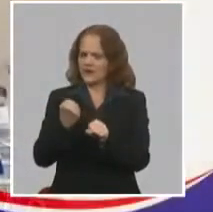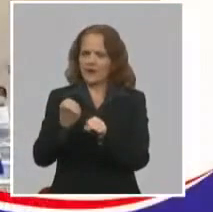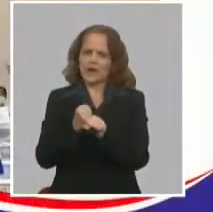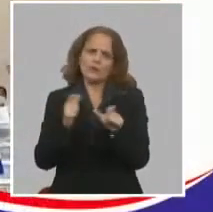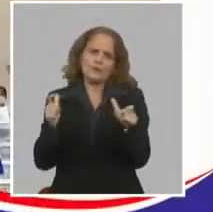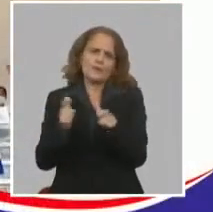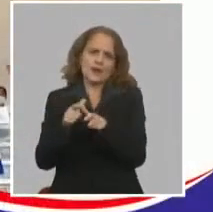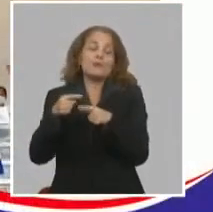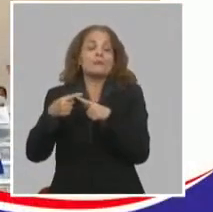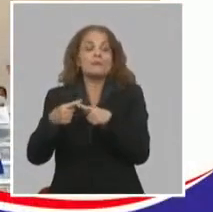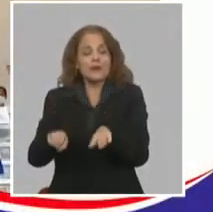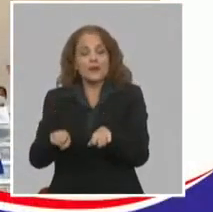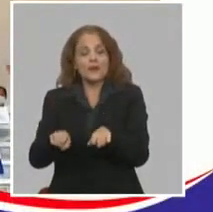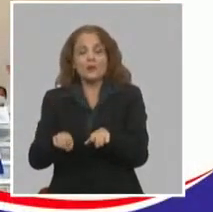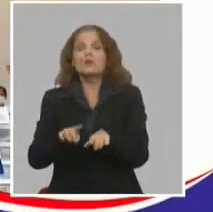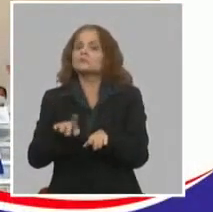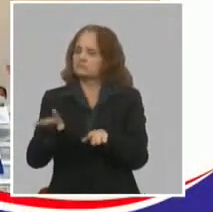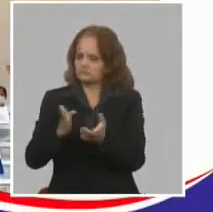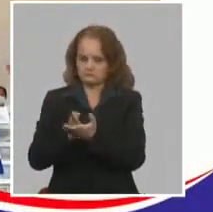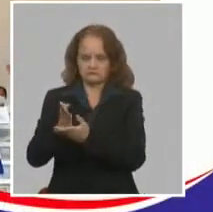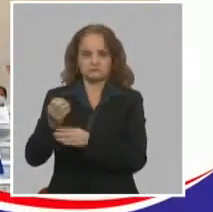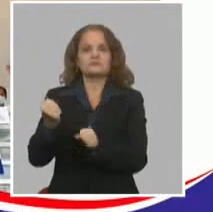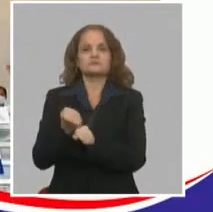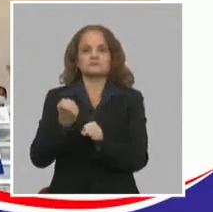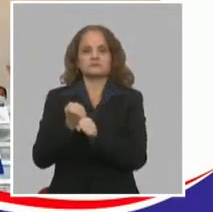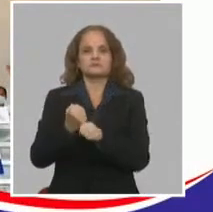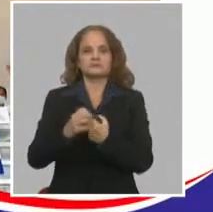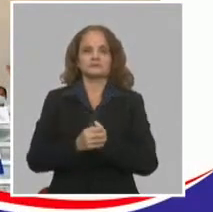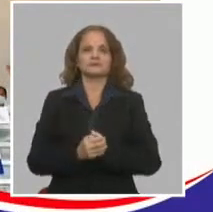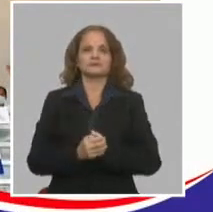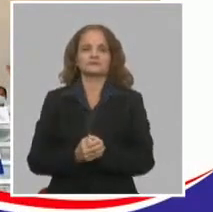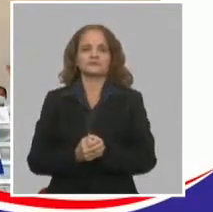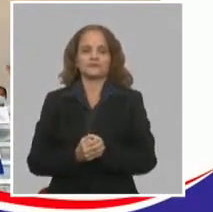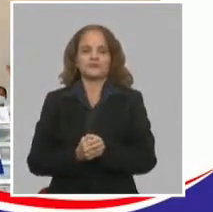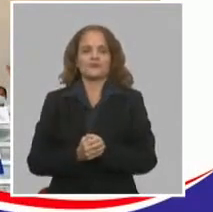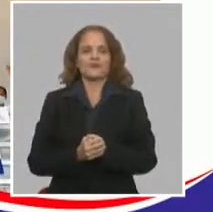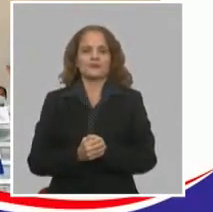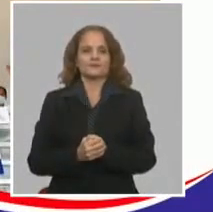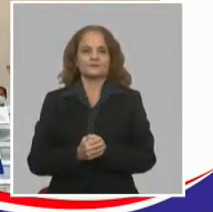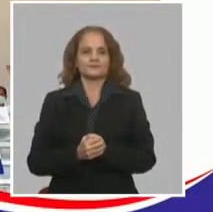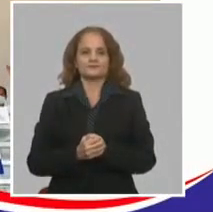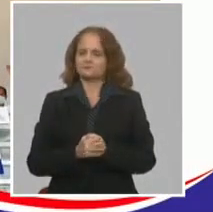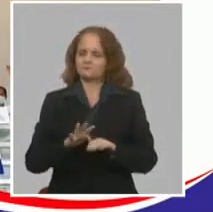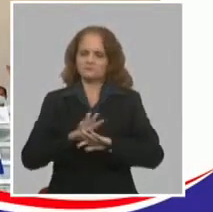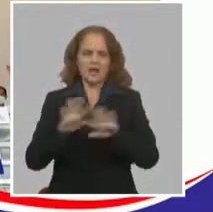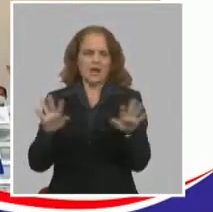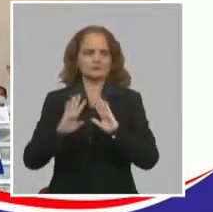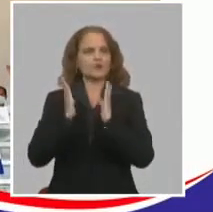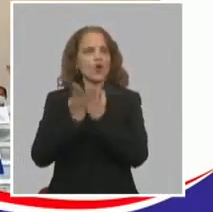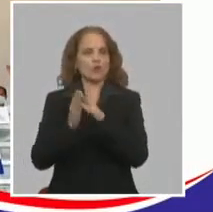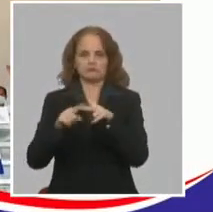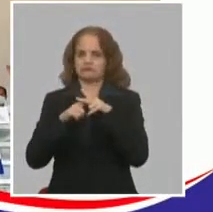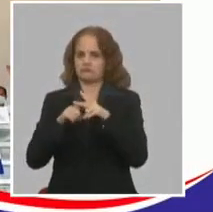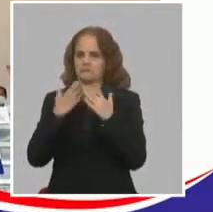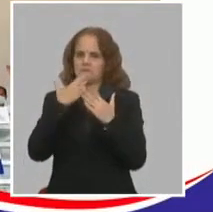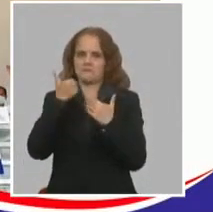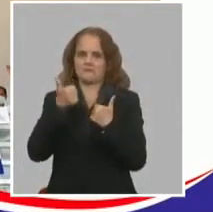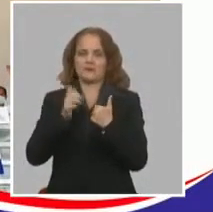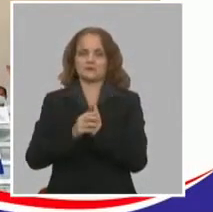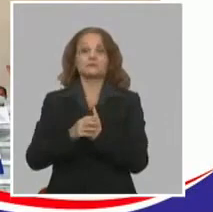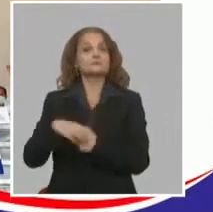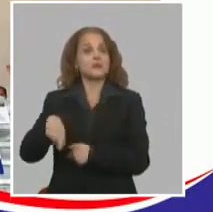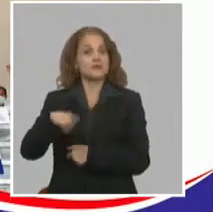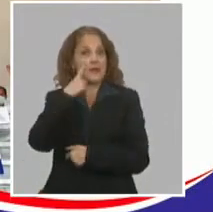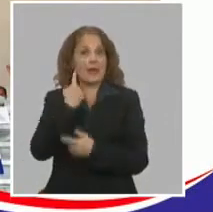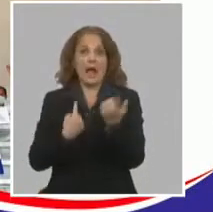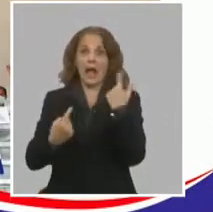menor a cuando estábamos nosotros, pero se mantiene y ya está todo arreglado para continuar. Dejaron esa otra huella